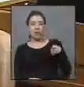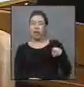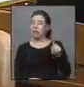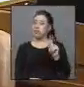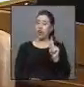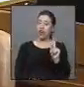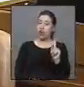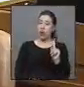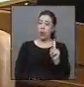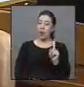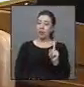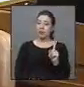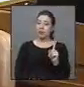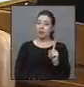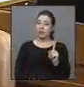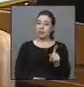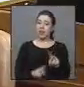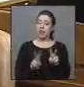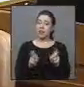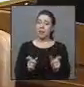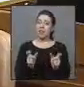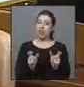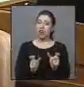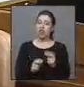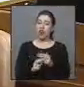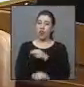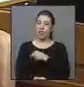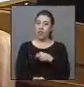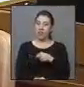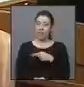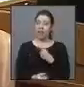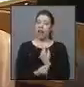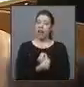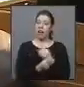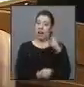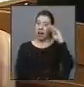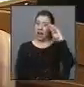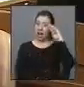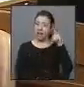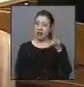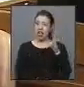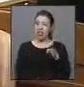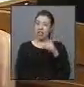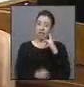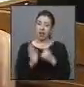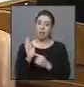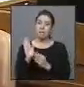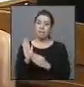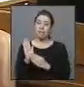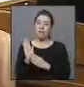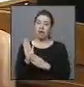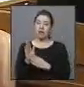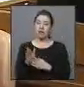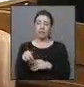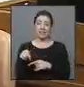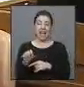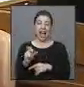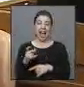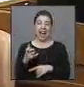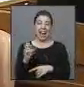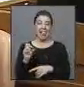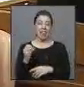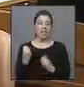no será la matriz del control de identidad? ¿Será Carabineros quien deberá demostrarnos si esta agenda ha sido